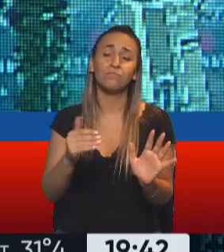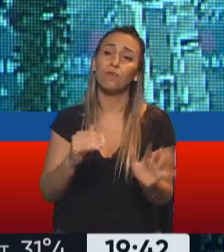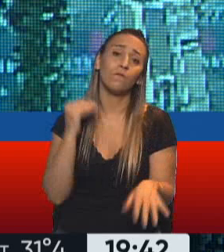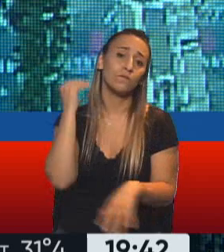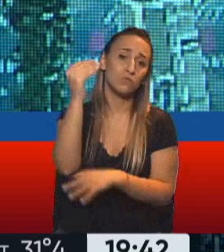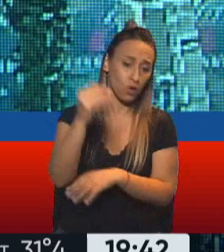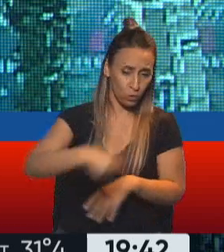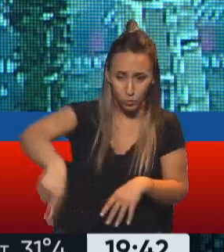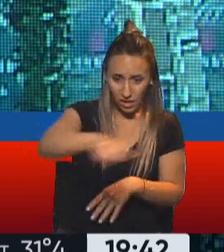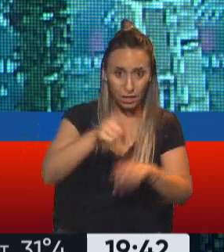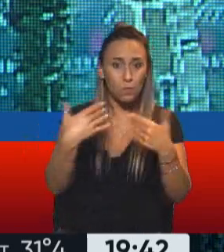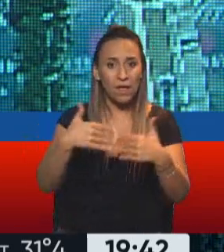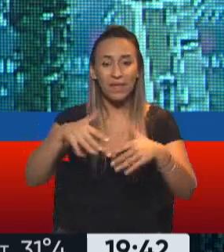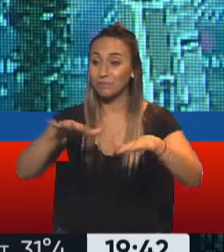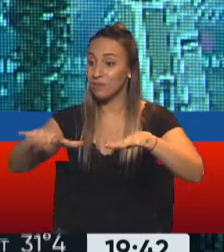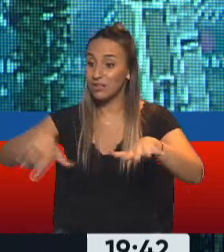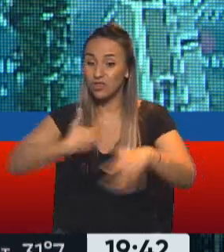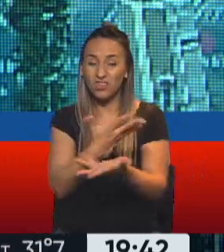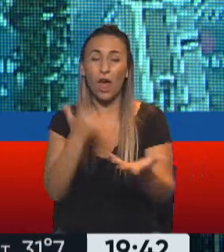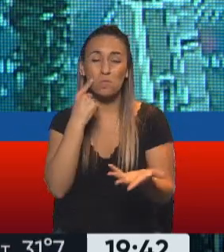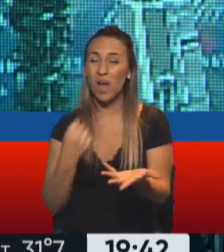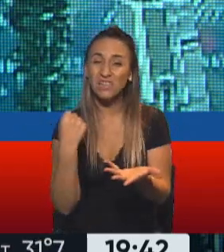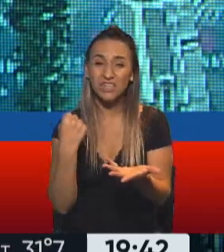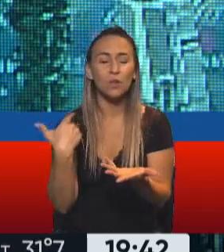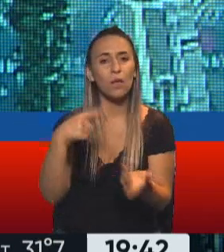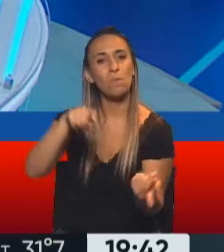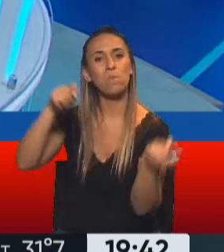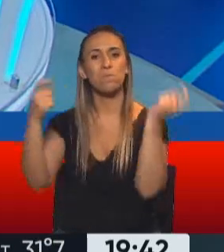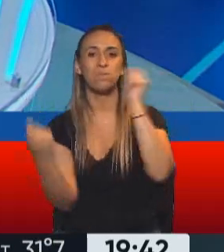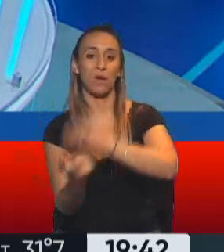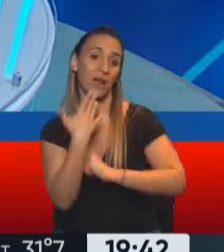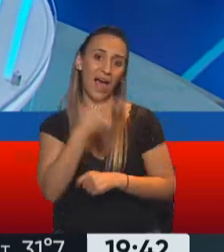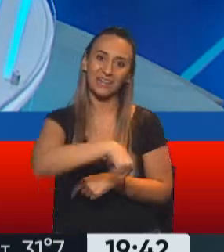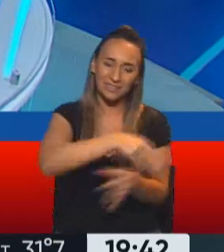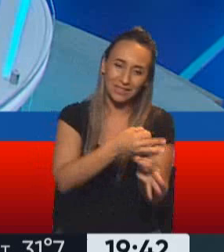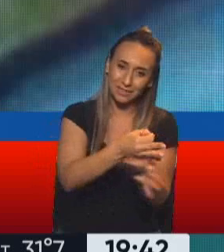agentes transformadores de esta sociedad machista. Bien, ¿cuántos años de la ley?